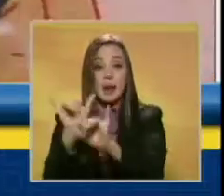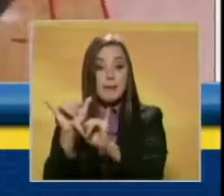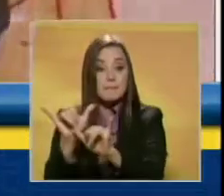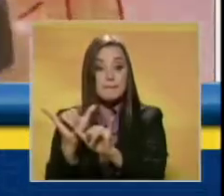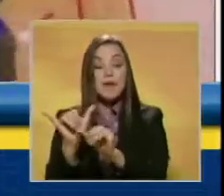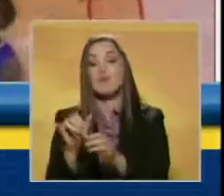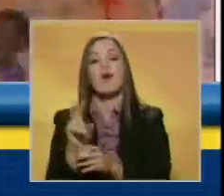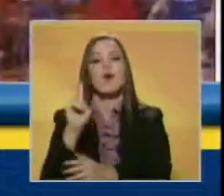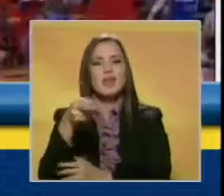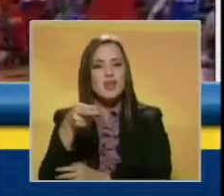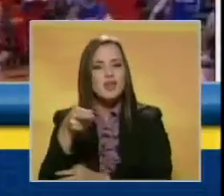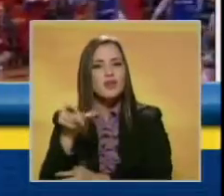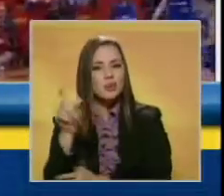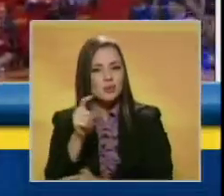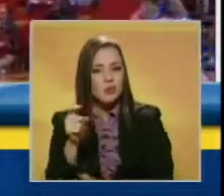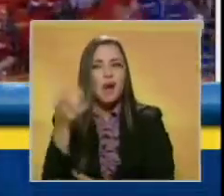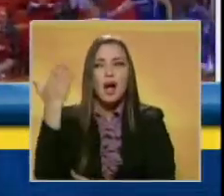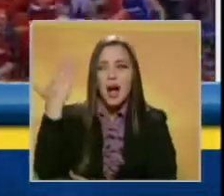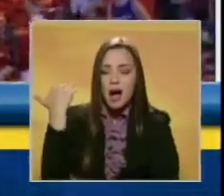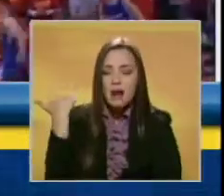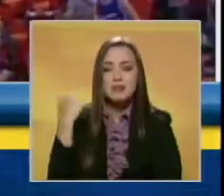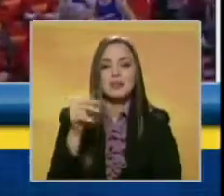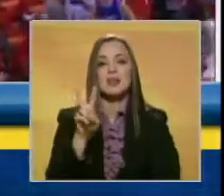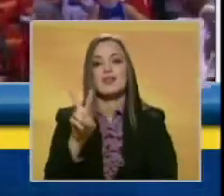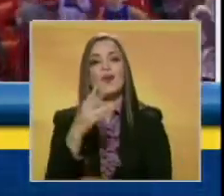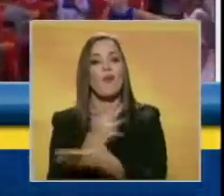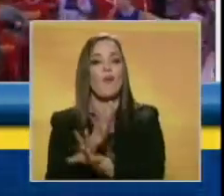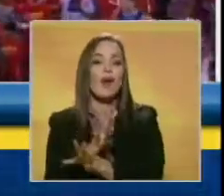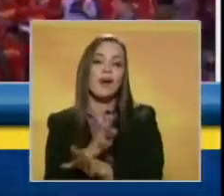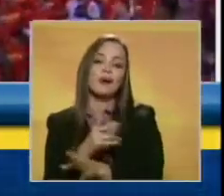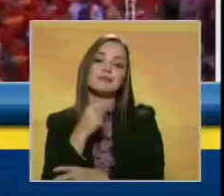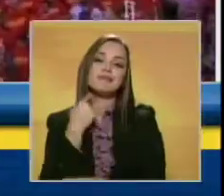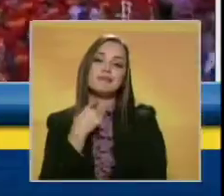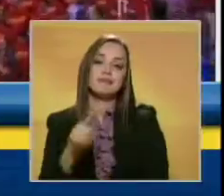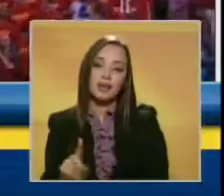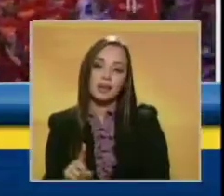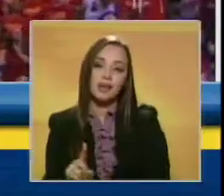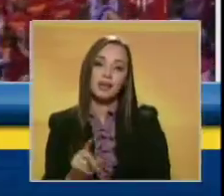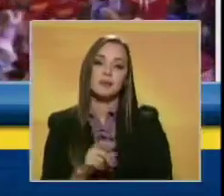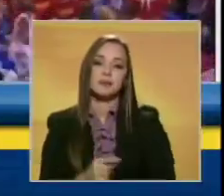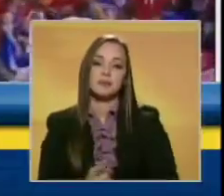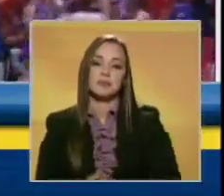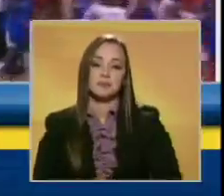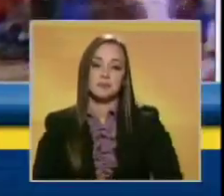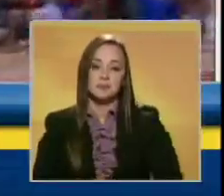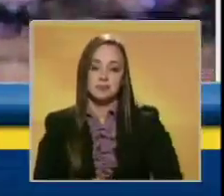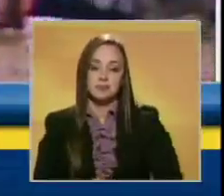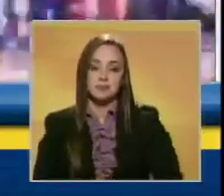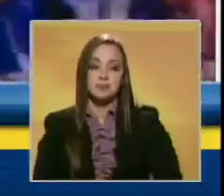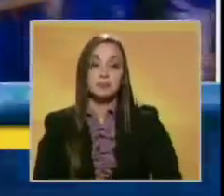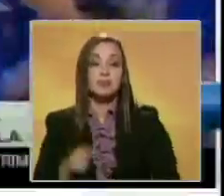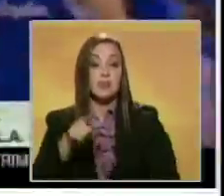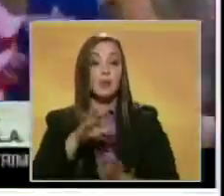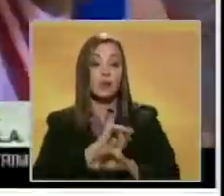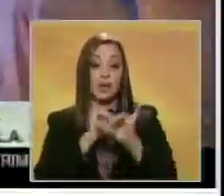Guerreros, un escenario en el que perdieron tan solo 2 juegos de 41 compromisos en la campaña regular. La final de la Conferencia del Este entre los